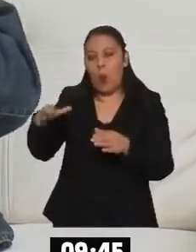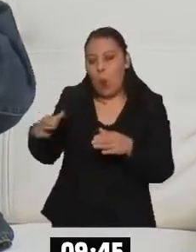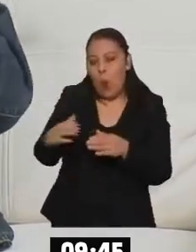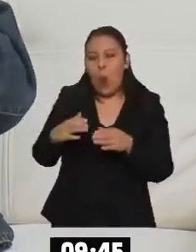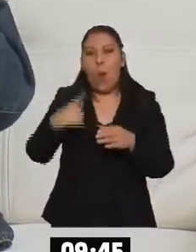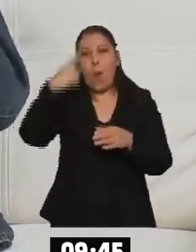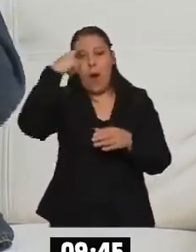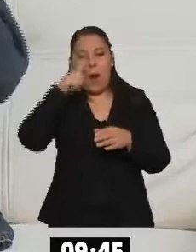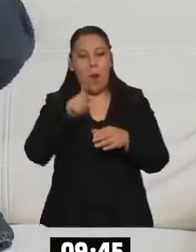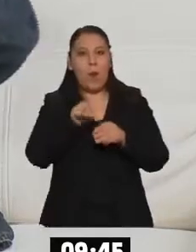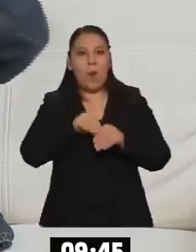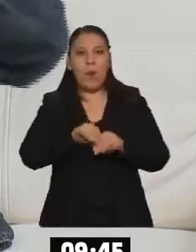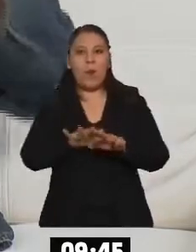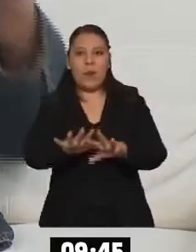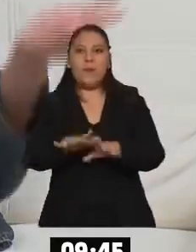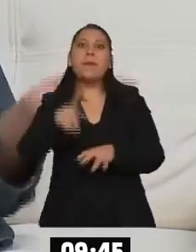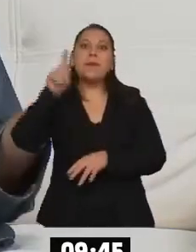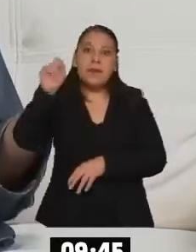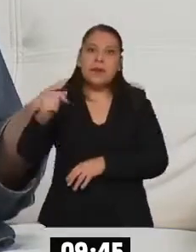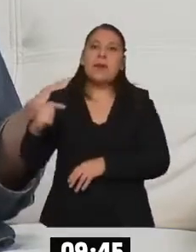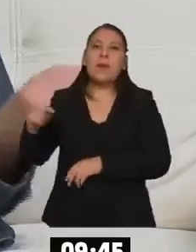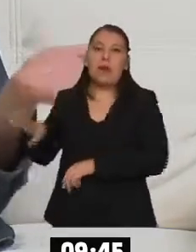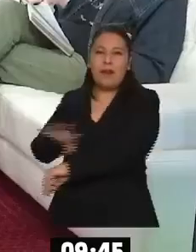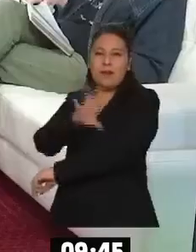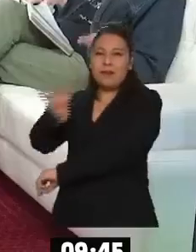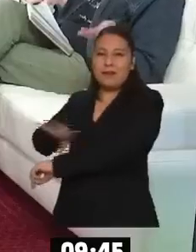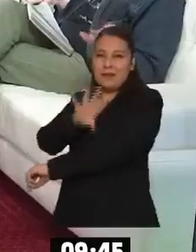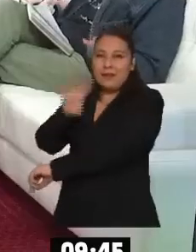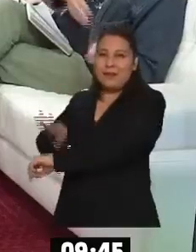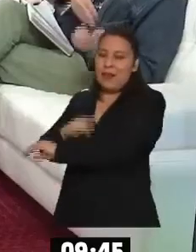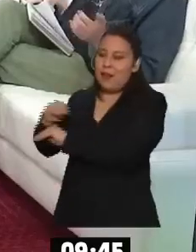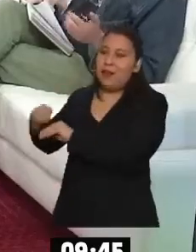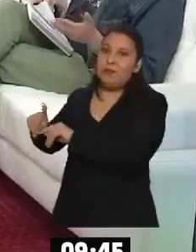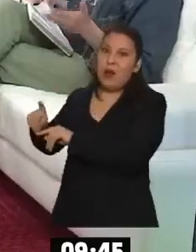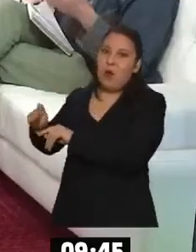bombear la energía que se tiene que largo